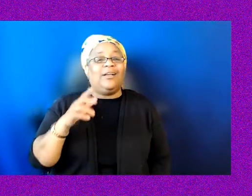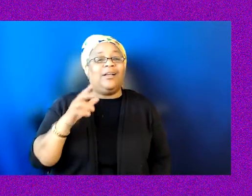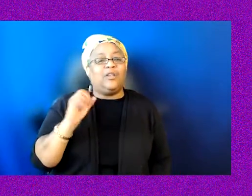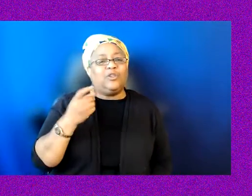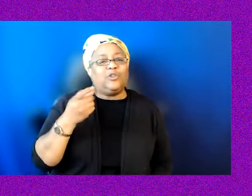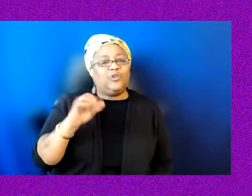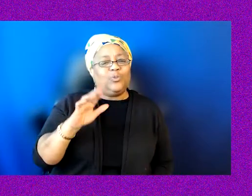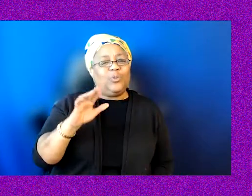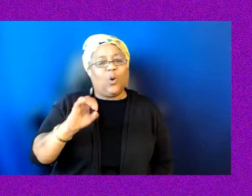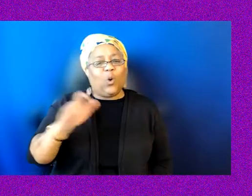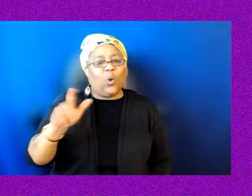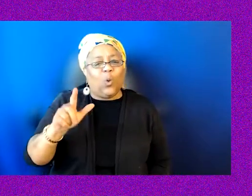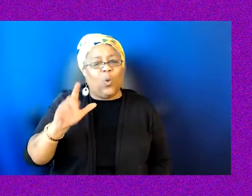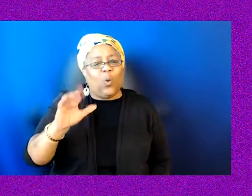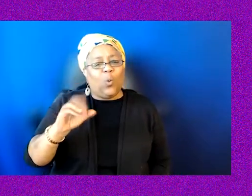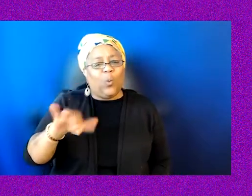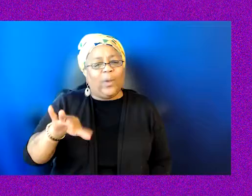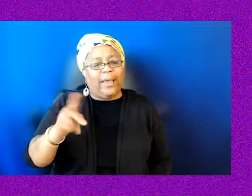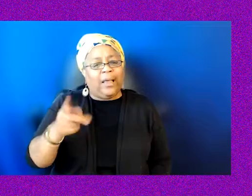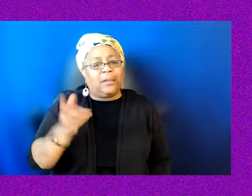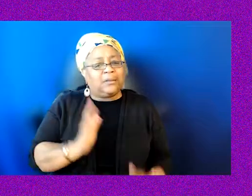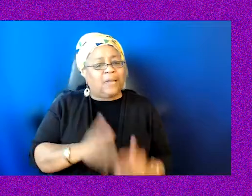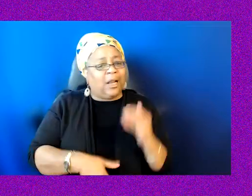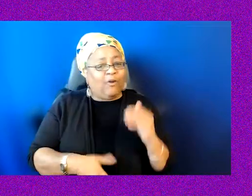en otro momento. Ya nos vamos.